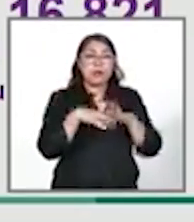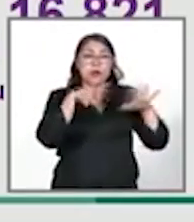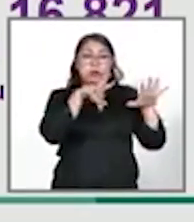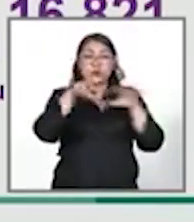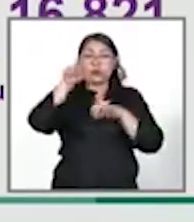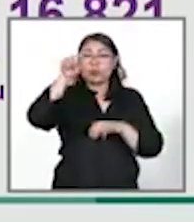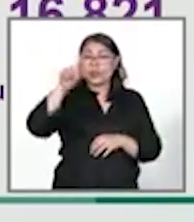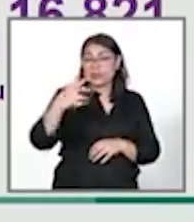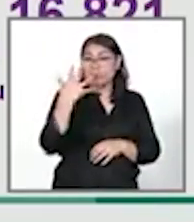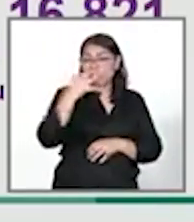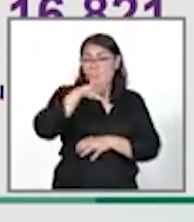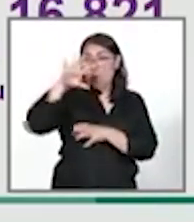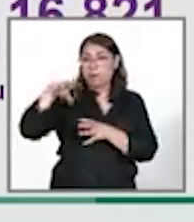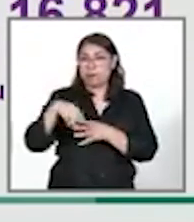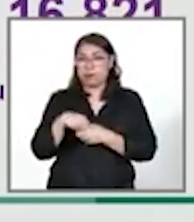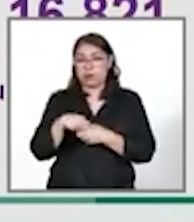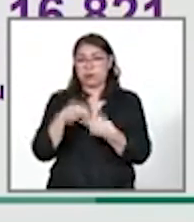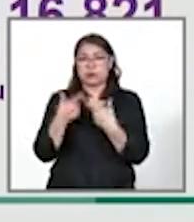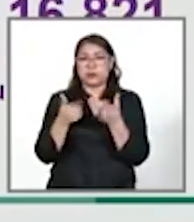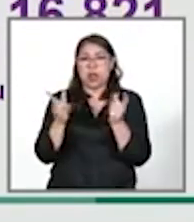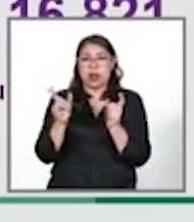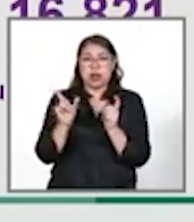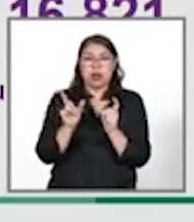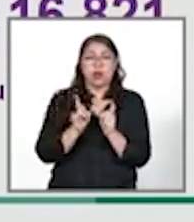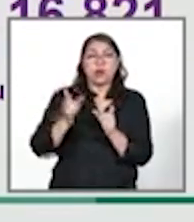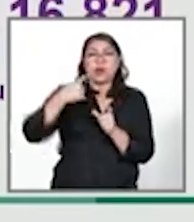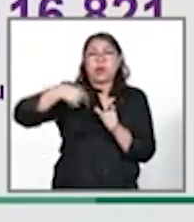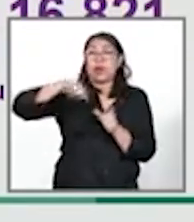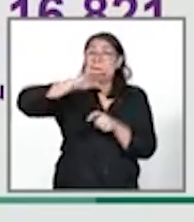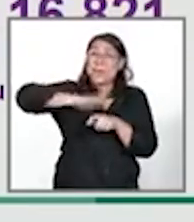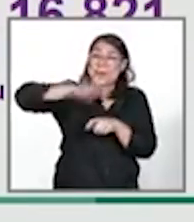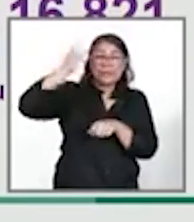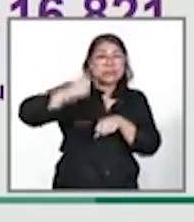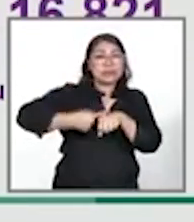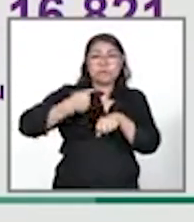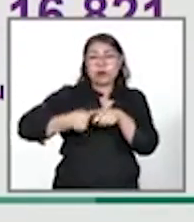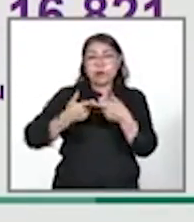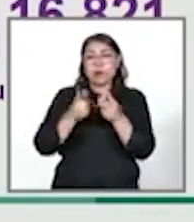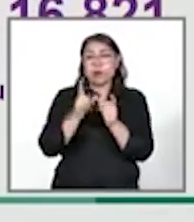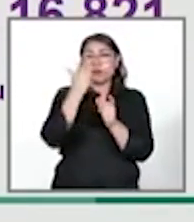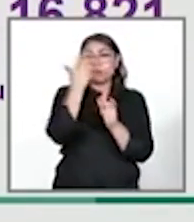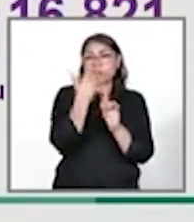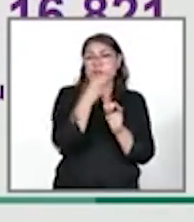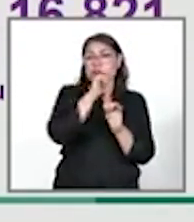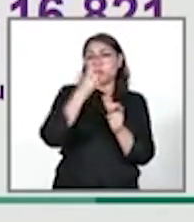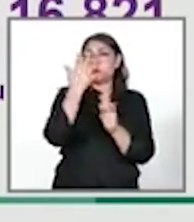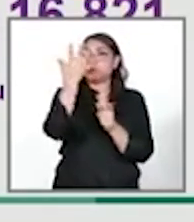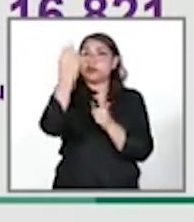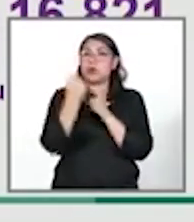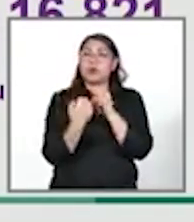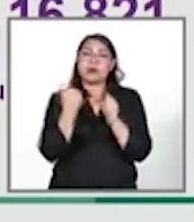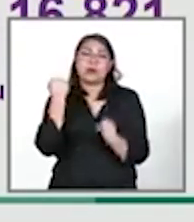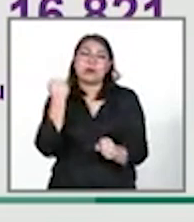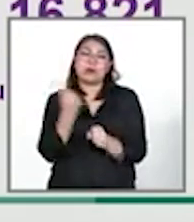20.875 confirmados. El siguiente grupo más afectado es el de 50 a 59 años de edad,